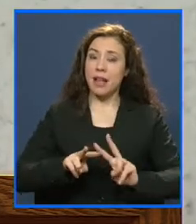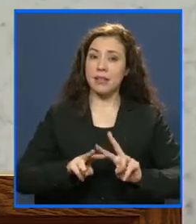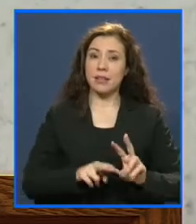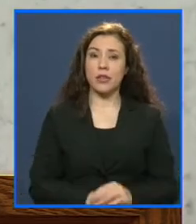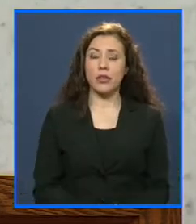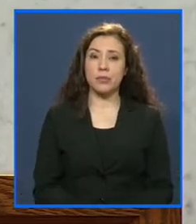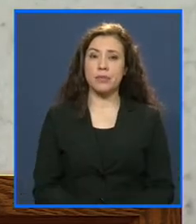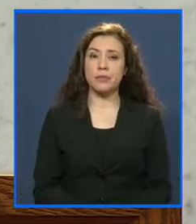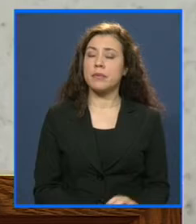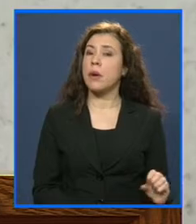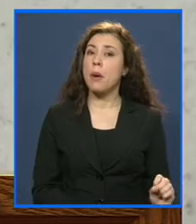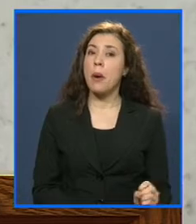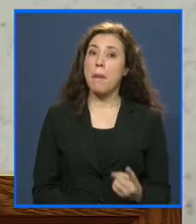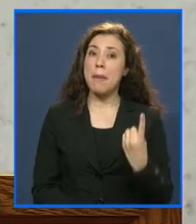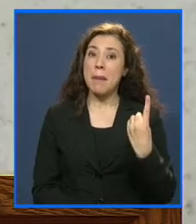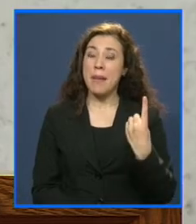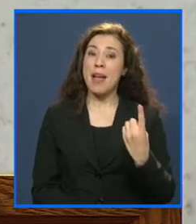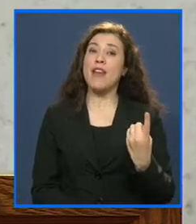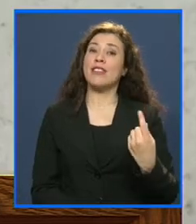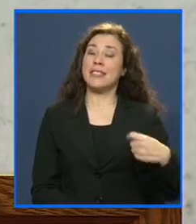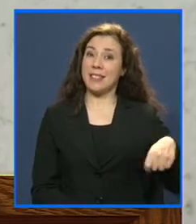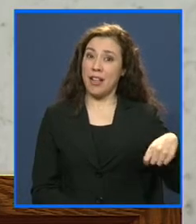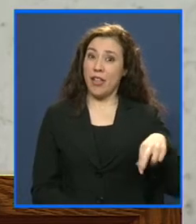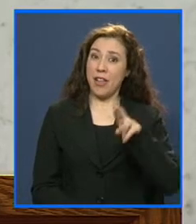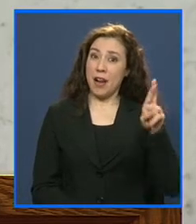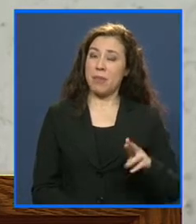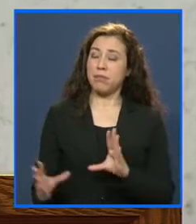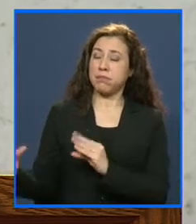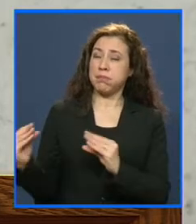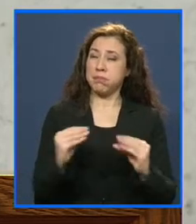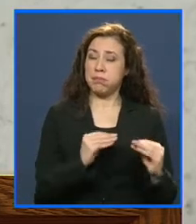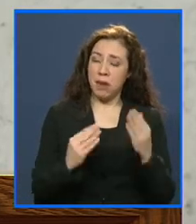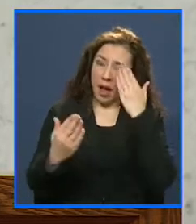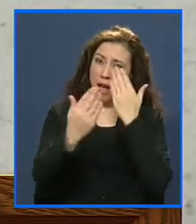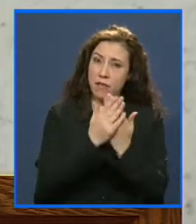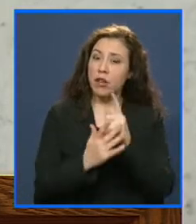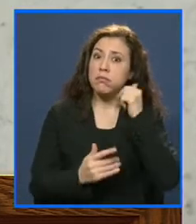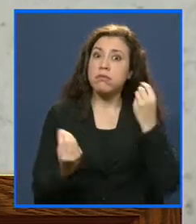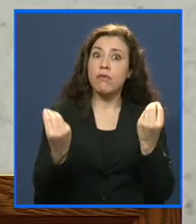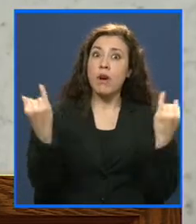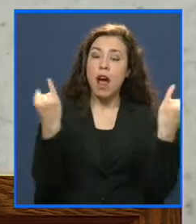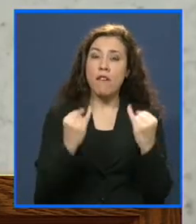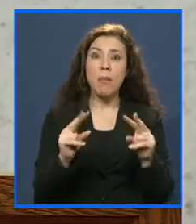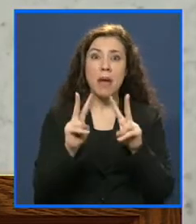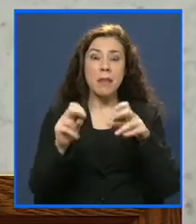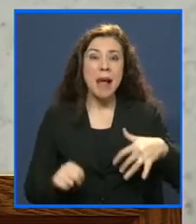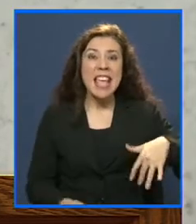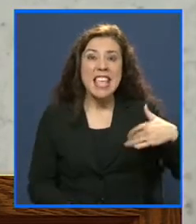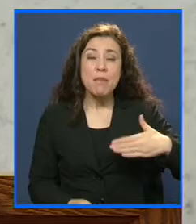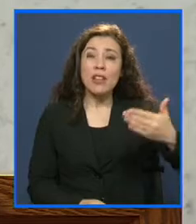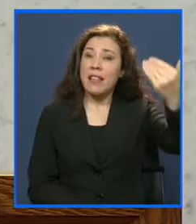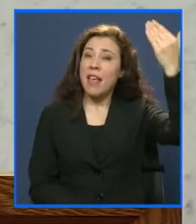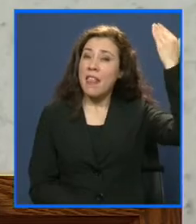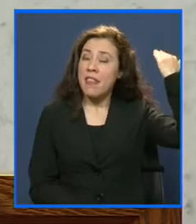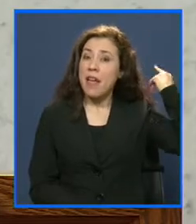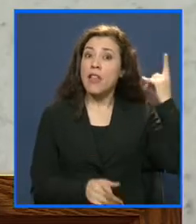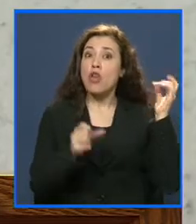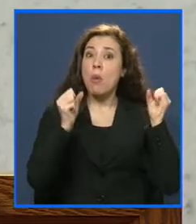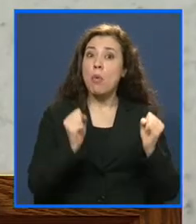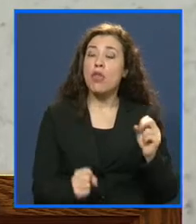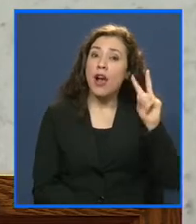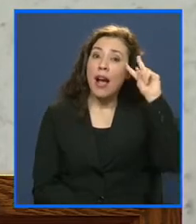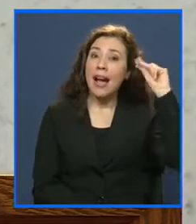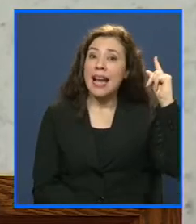los primeros congresistas de la república debatieron y enfrentaron exitosamente temas centrales de su época y fueron capaces de crear